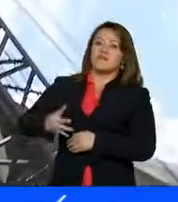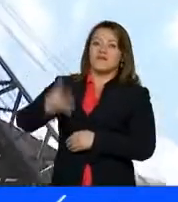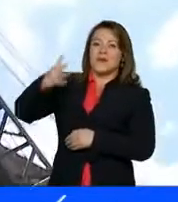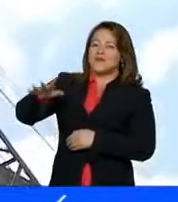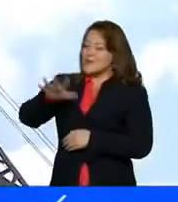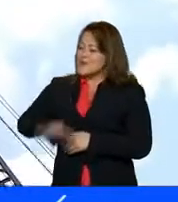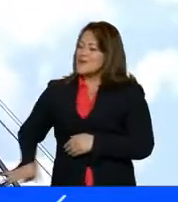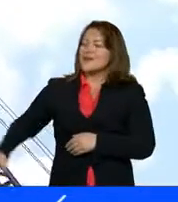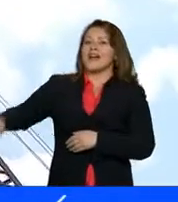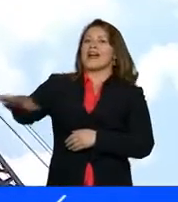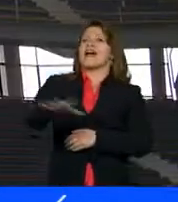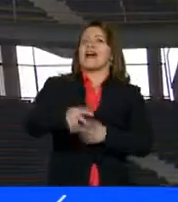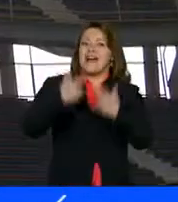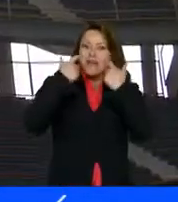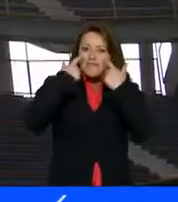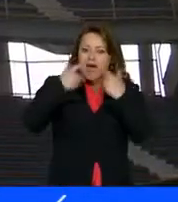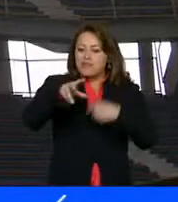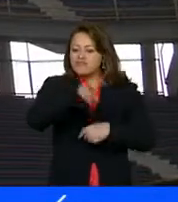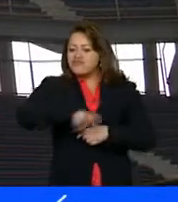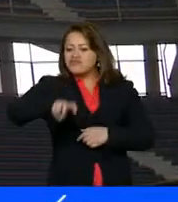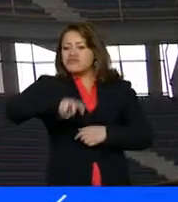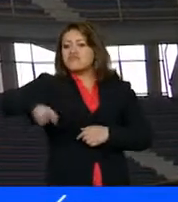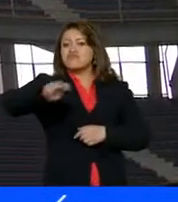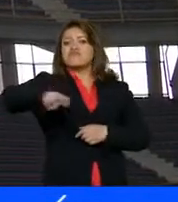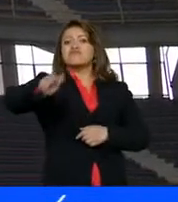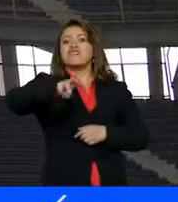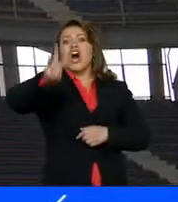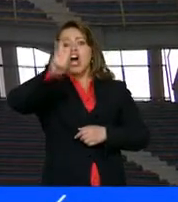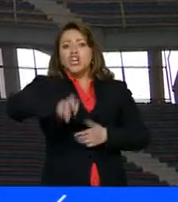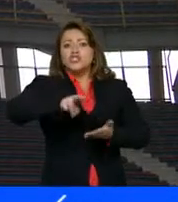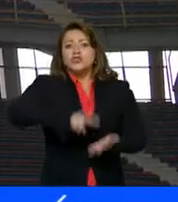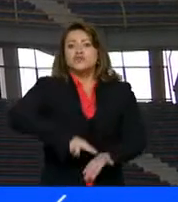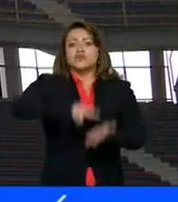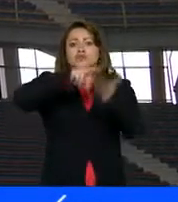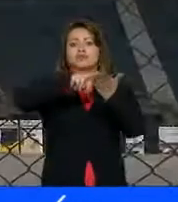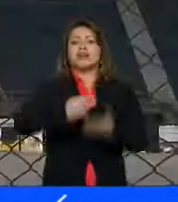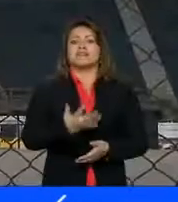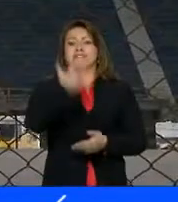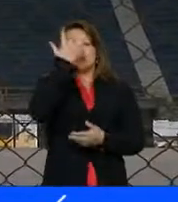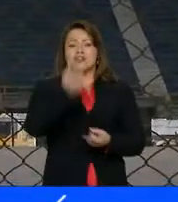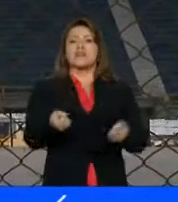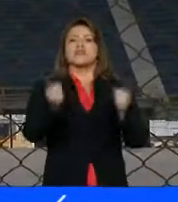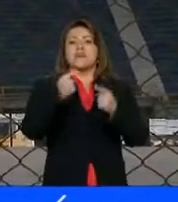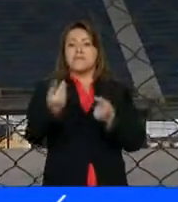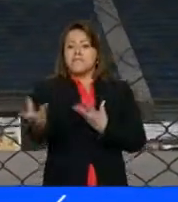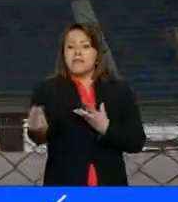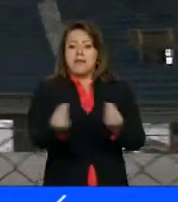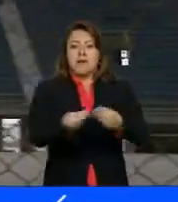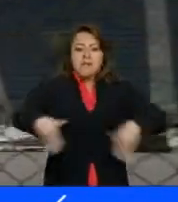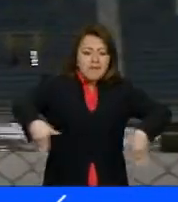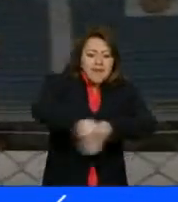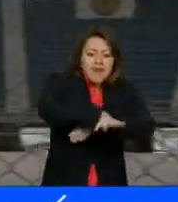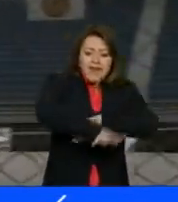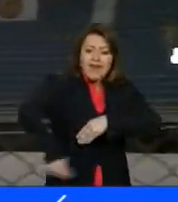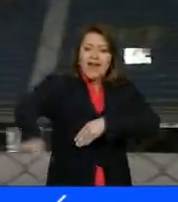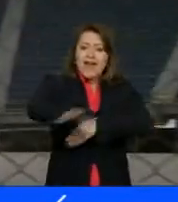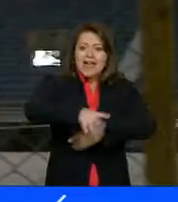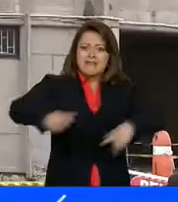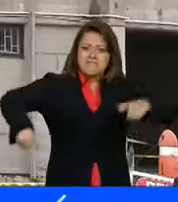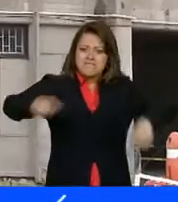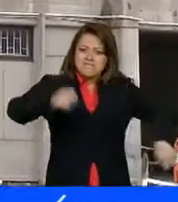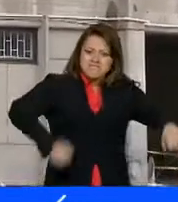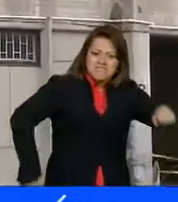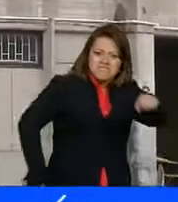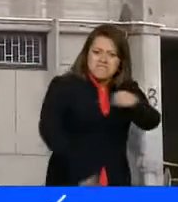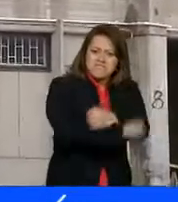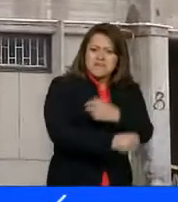al escenario a través de 8 escaleras y 5 ascensores. Además, tendrá obras adicionales en los alrededores del Coliseo. Canchas de fútbol